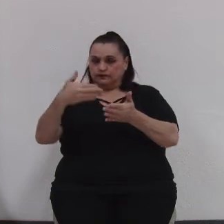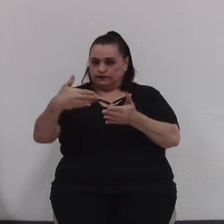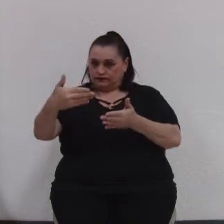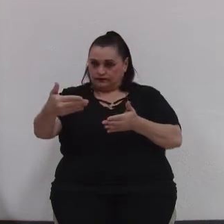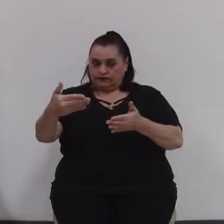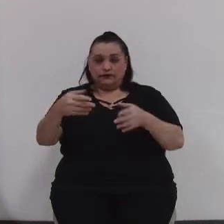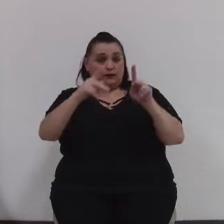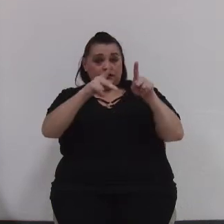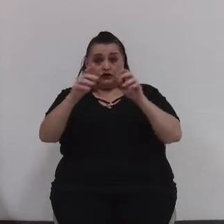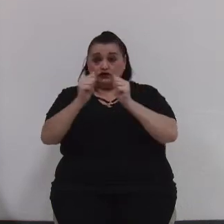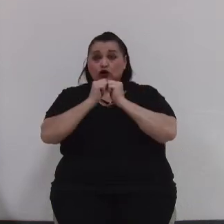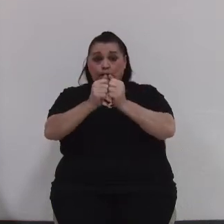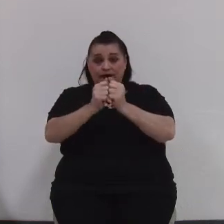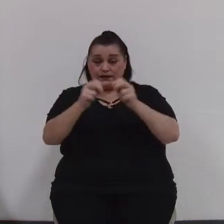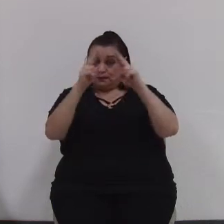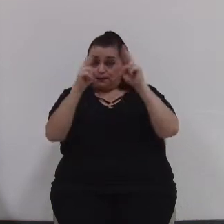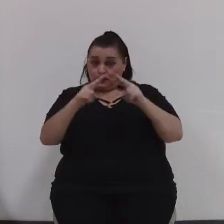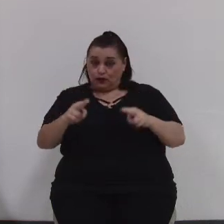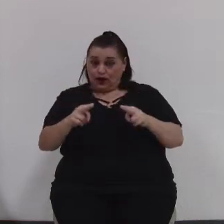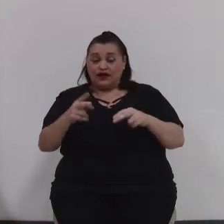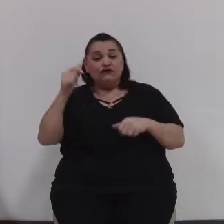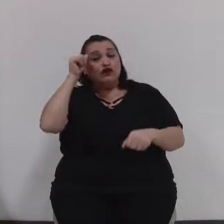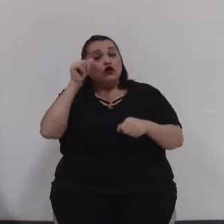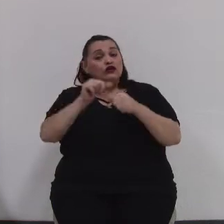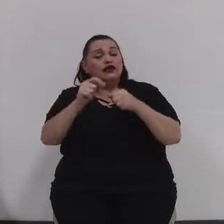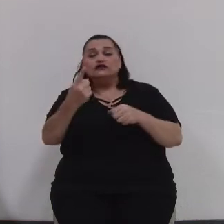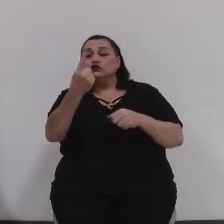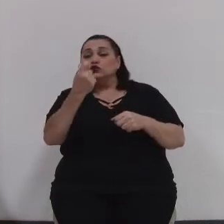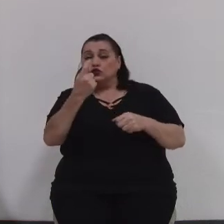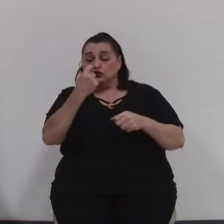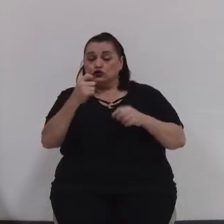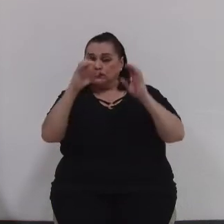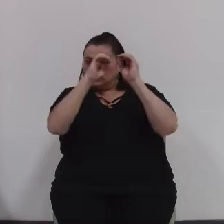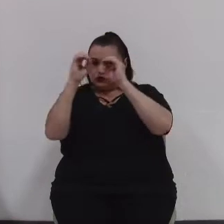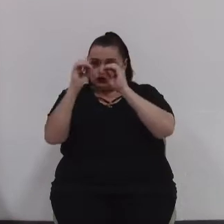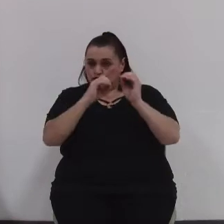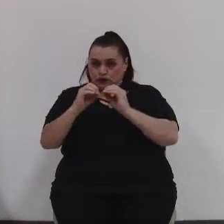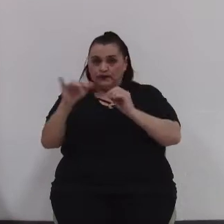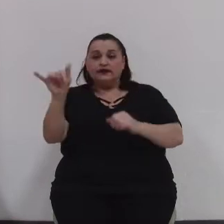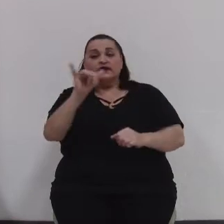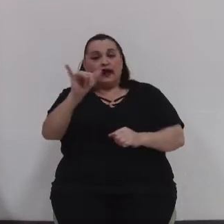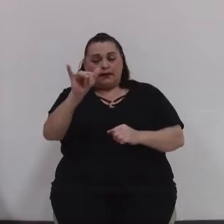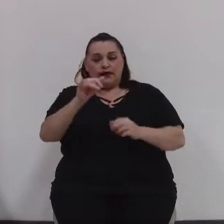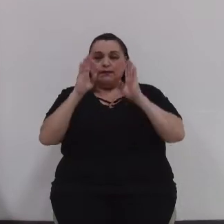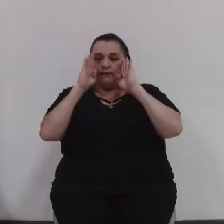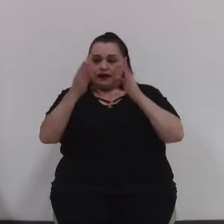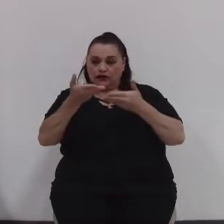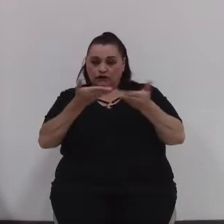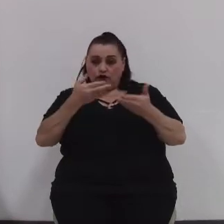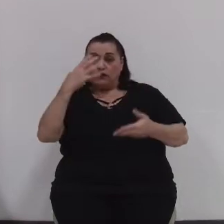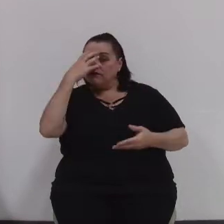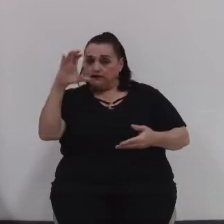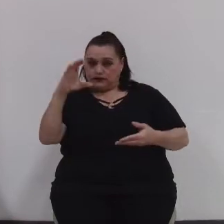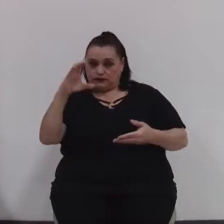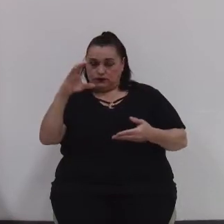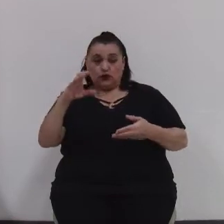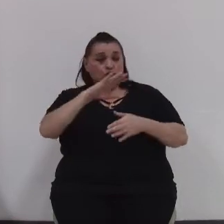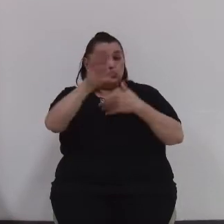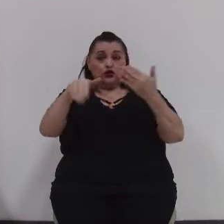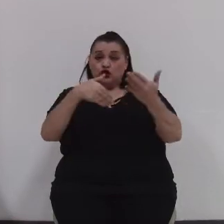Para quienes nos acompañan de manera virtual, recordarles hacer sus consultas vía Zoom o también a través de la plataforma de Facebook. Para